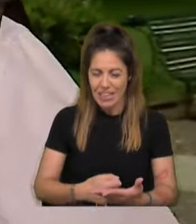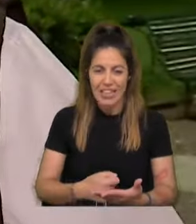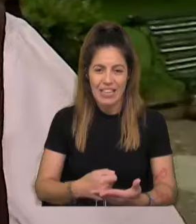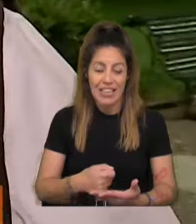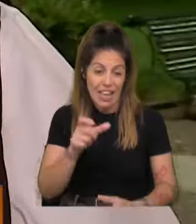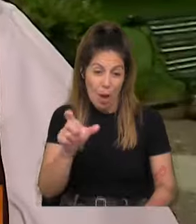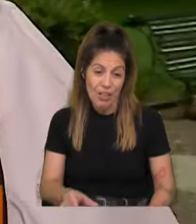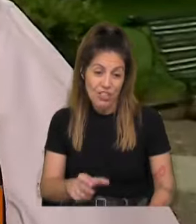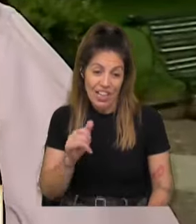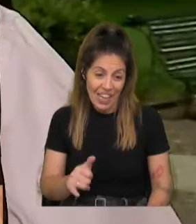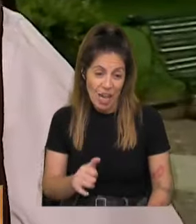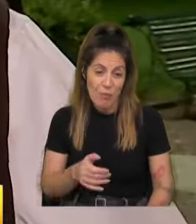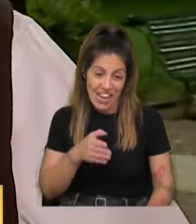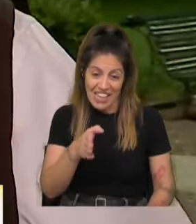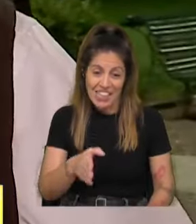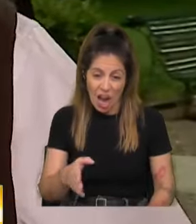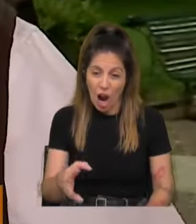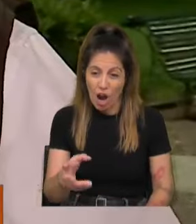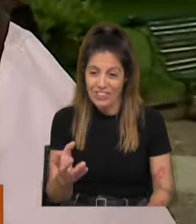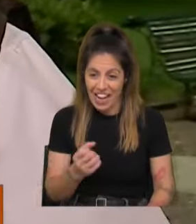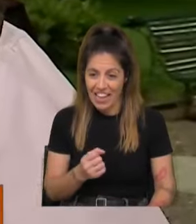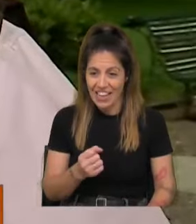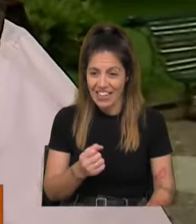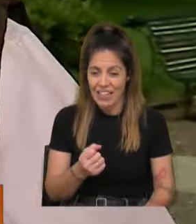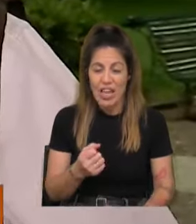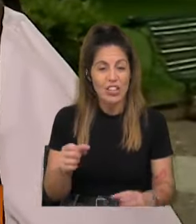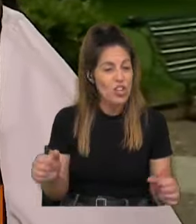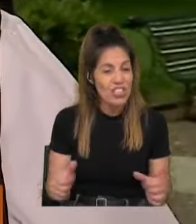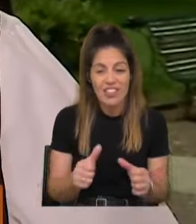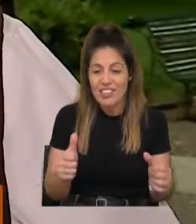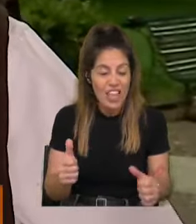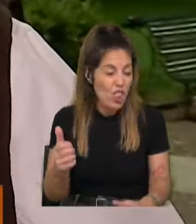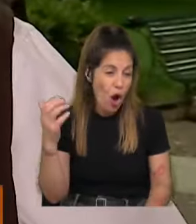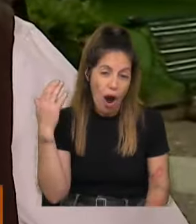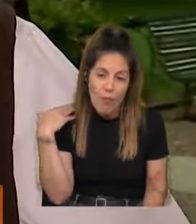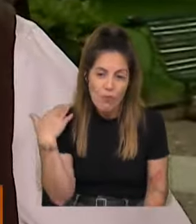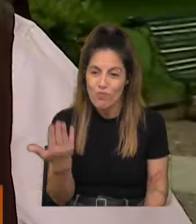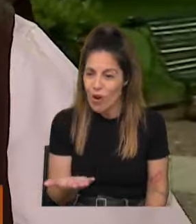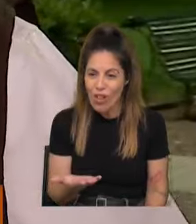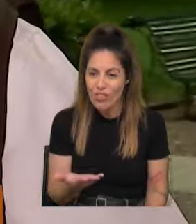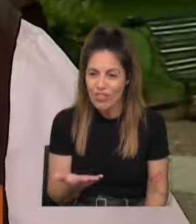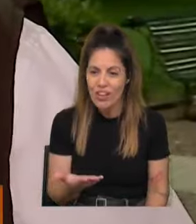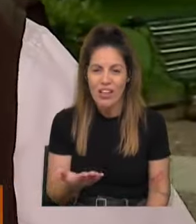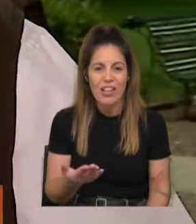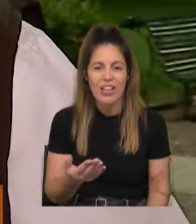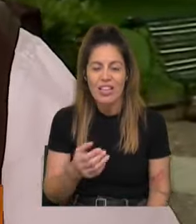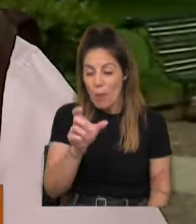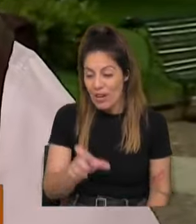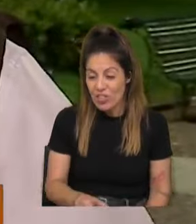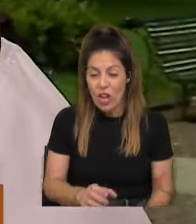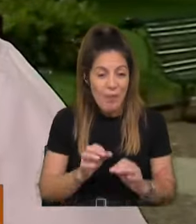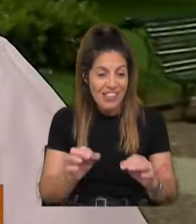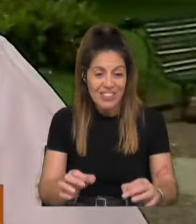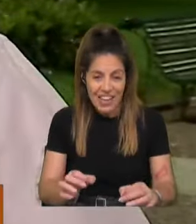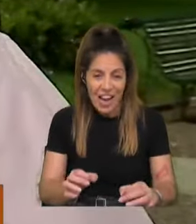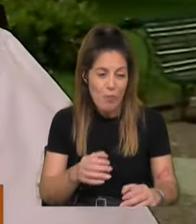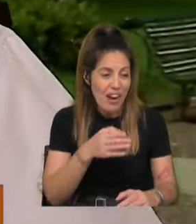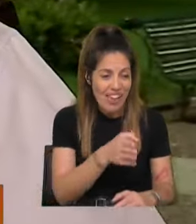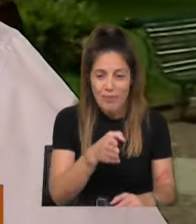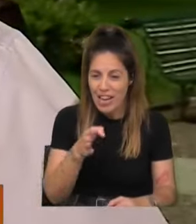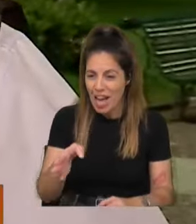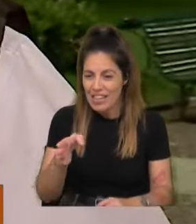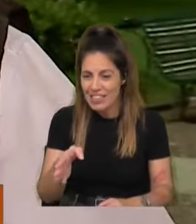humanos que que esta campaña se está llevando a pulmón prácticamente de la diligencia y bueno los recursos humanos para hacer llegar la papeleta eh